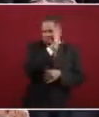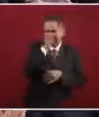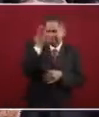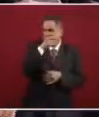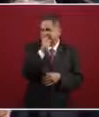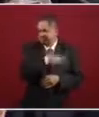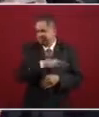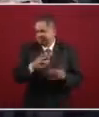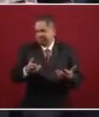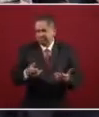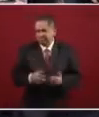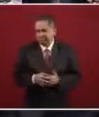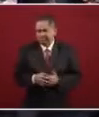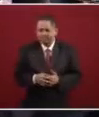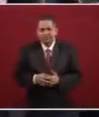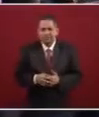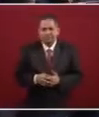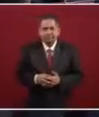Es